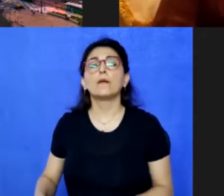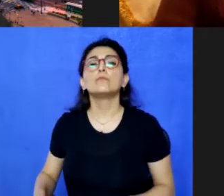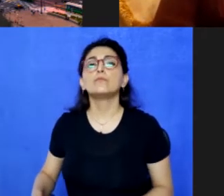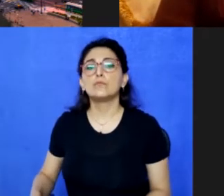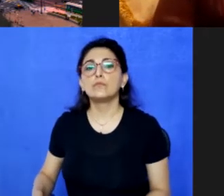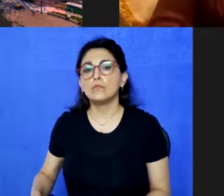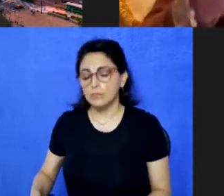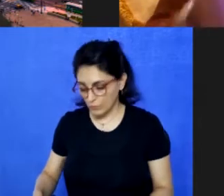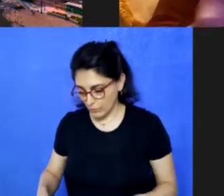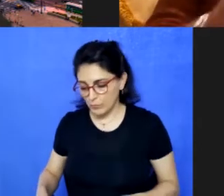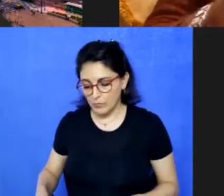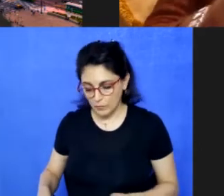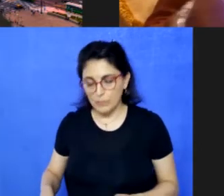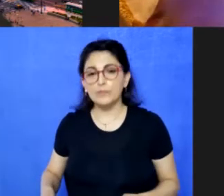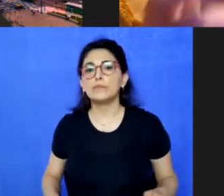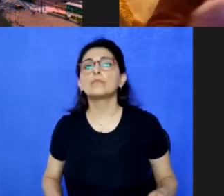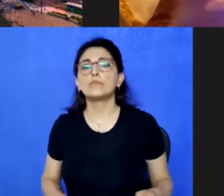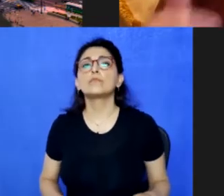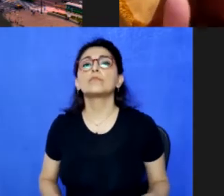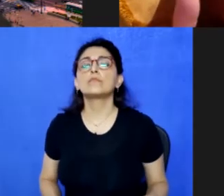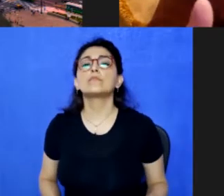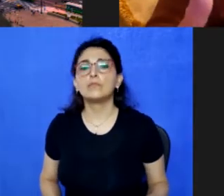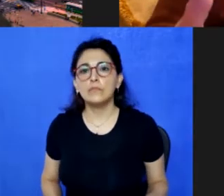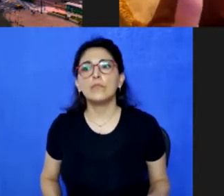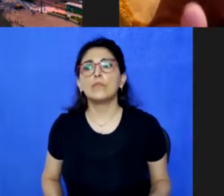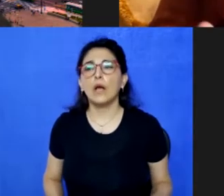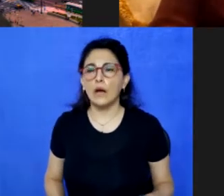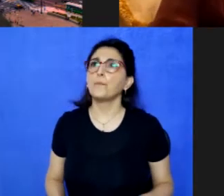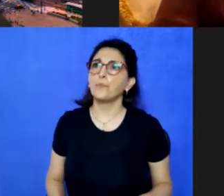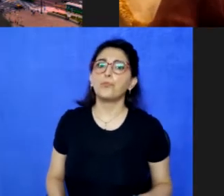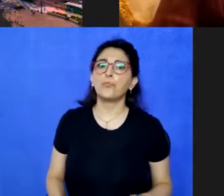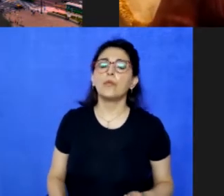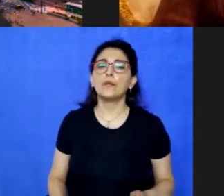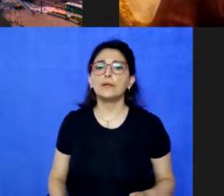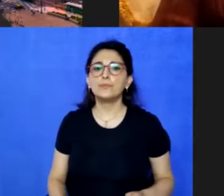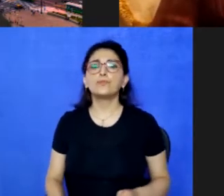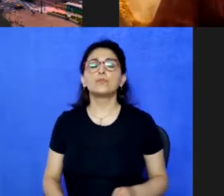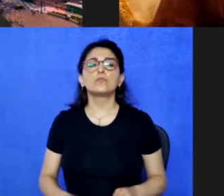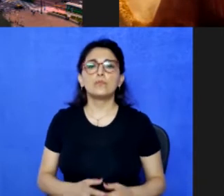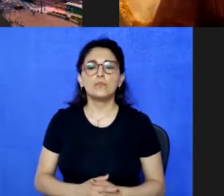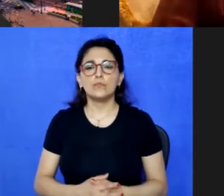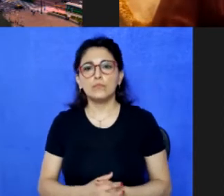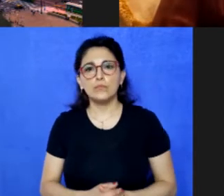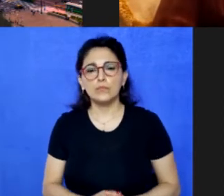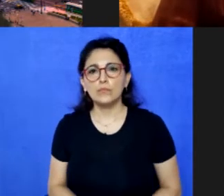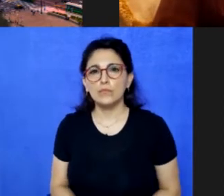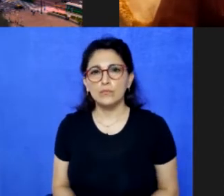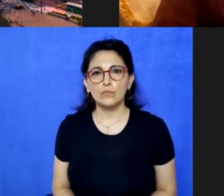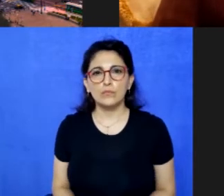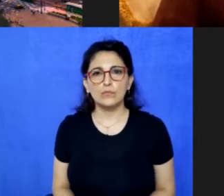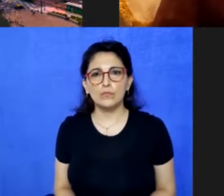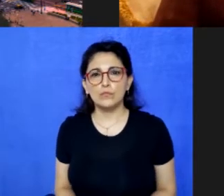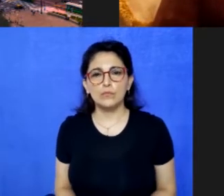más friable. Se rompe como un bizcocho normal. Al revés, en vez de un cantucho, necesitas